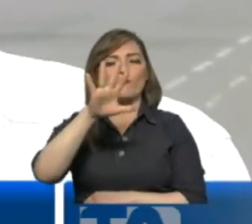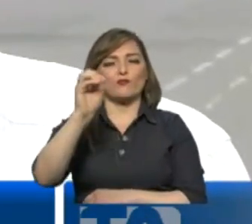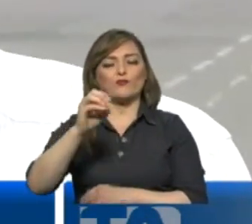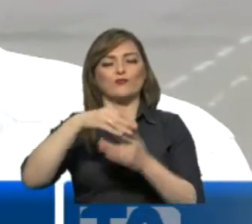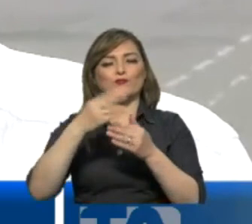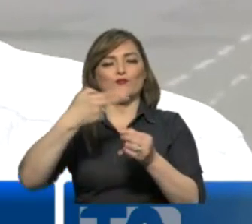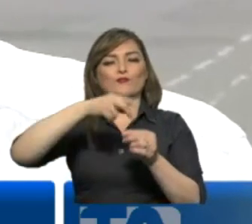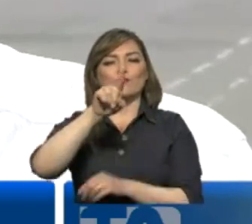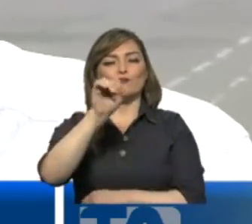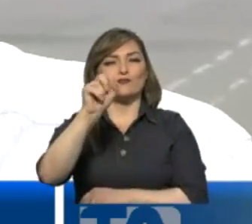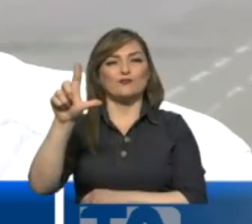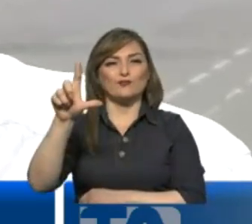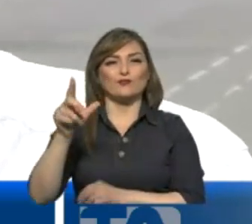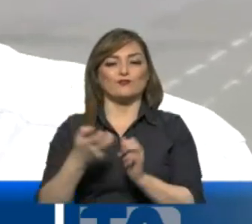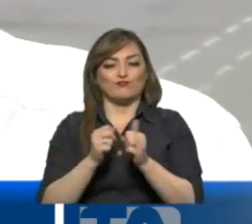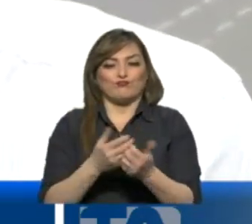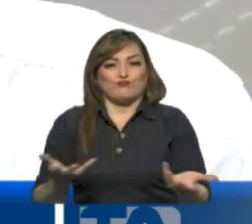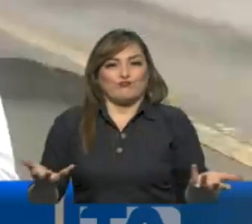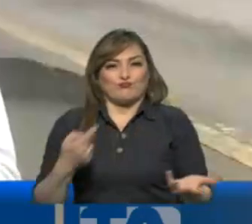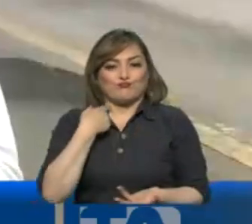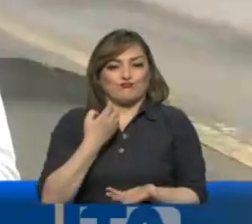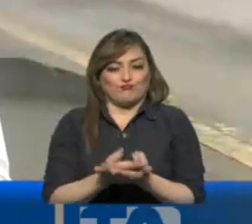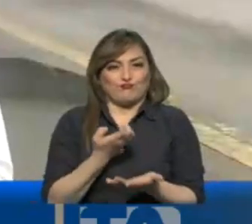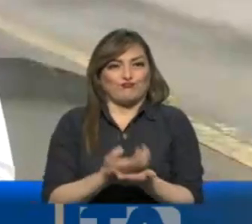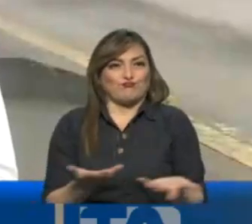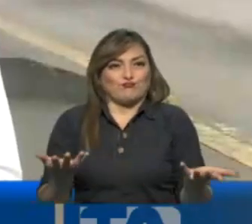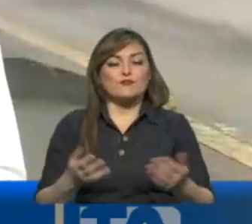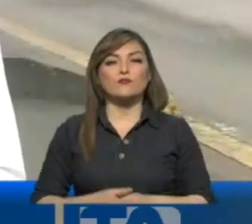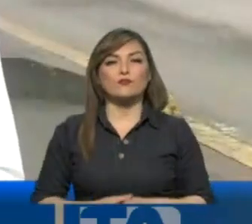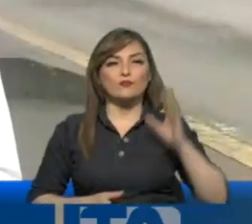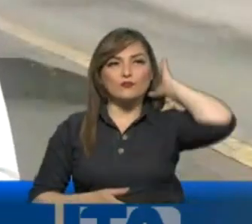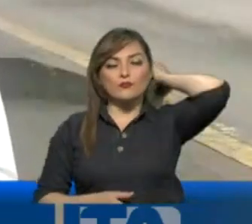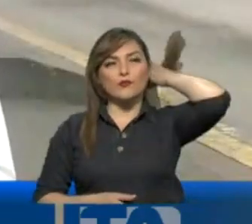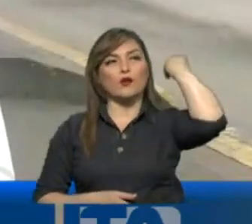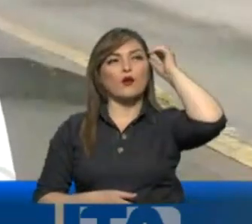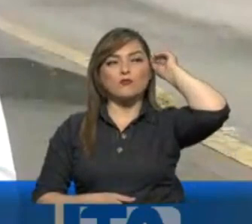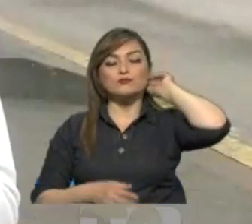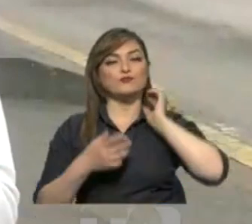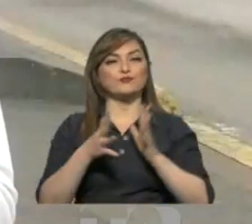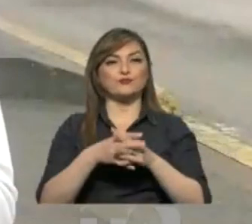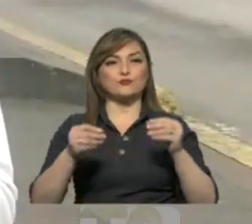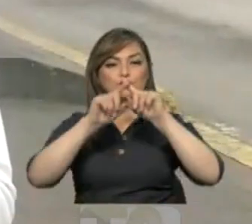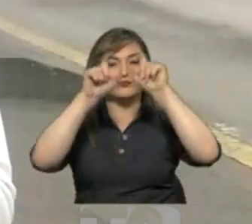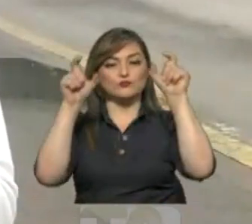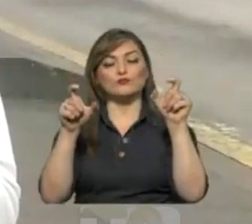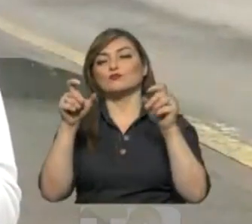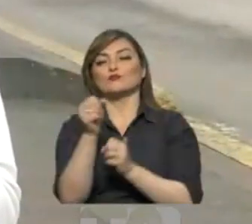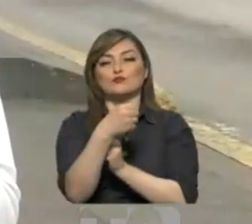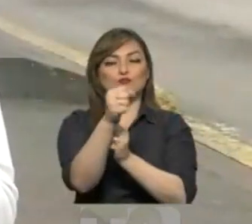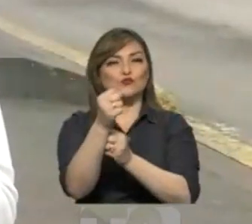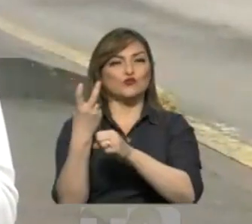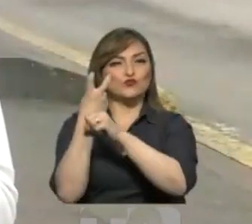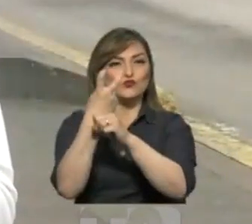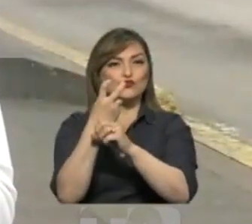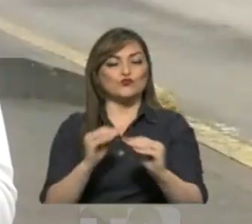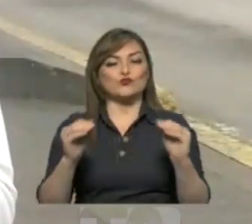50 dólares de diésel. Entonces ese es el real inconveniente. Para contrarrestar esta medida, desde la empresa de pasajeros han incrementado